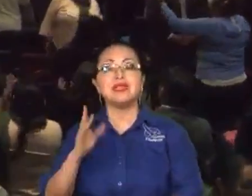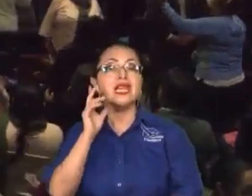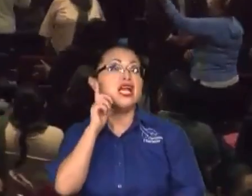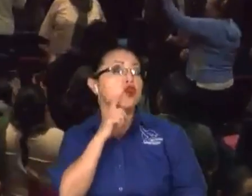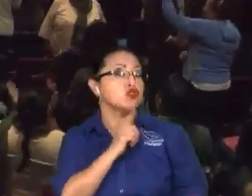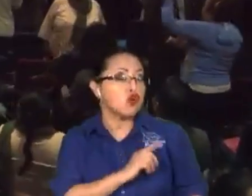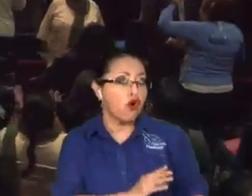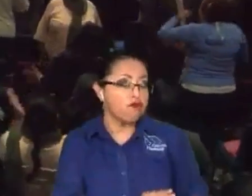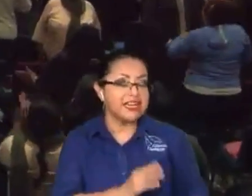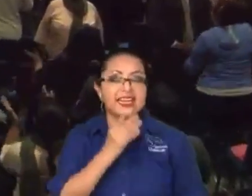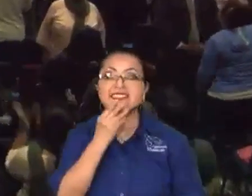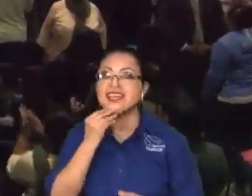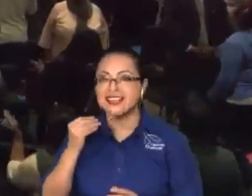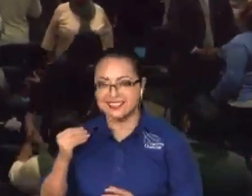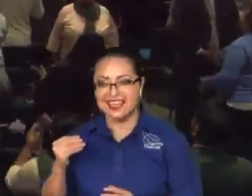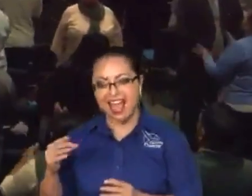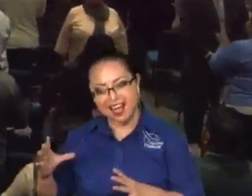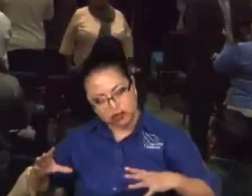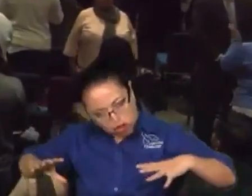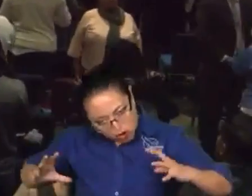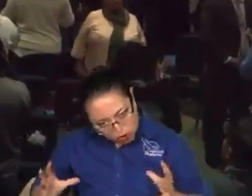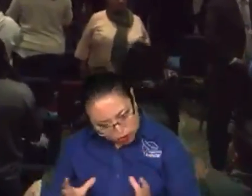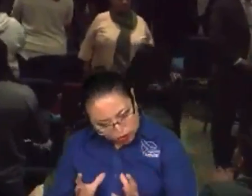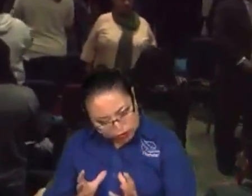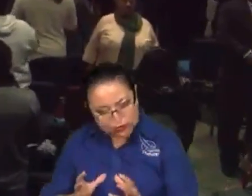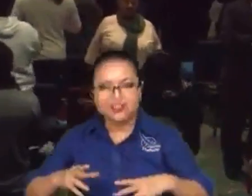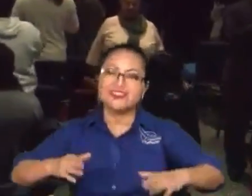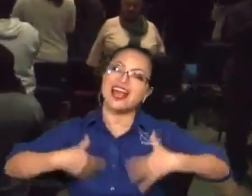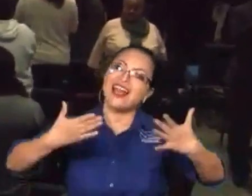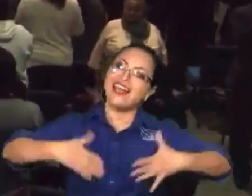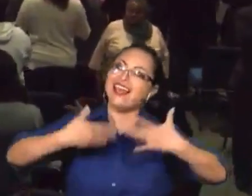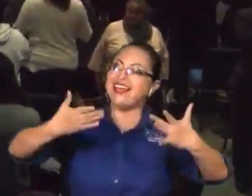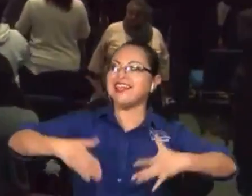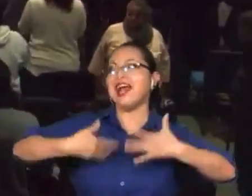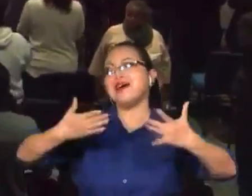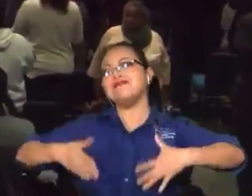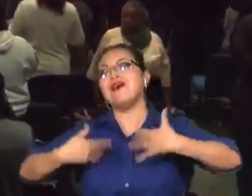Los jóvenes y ancianos, juntamente nos